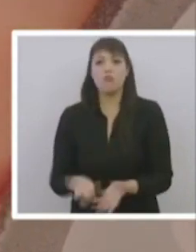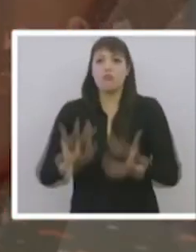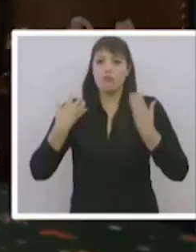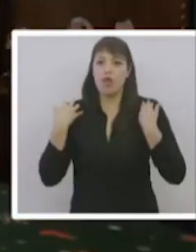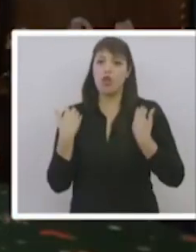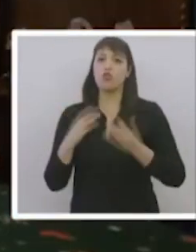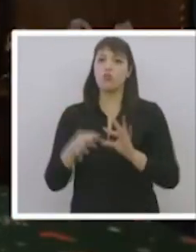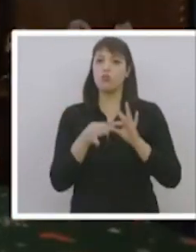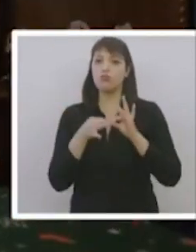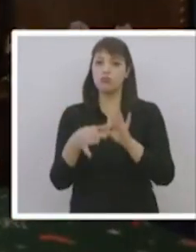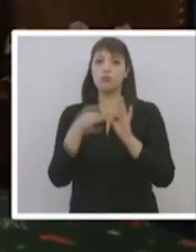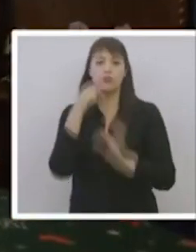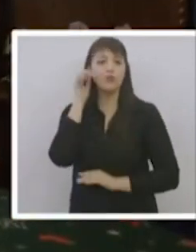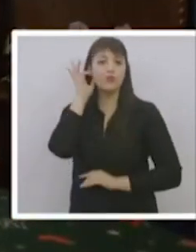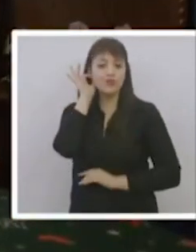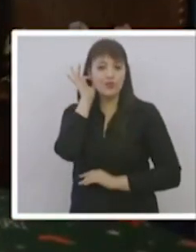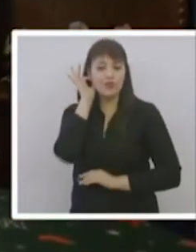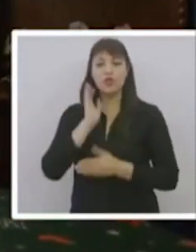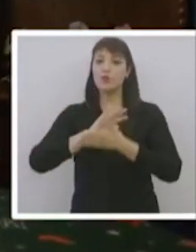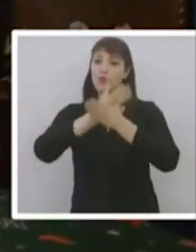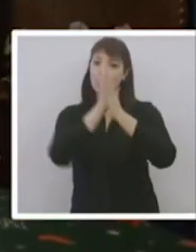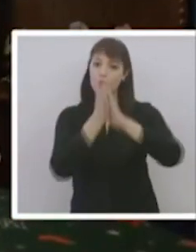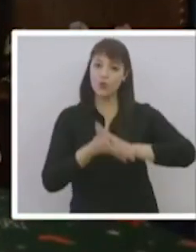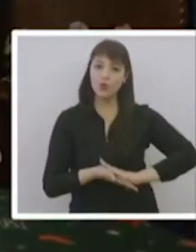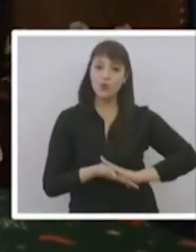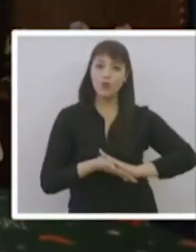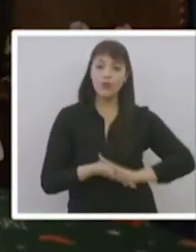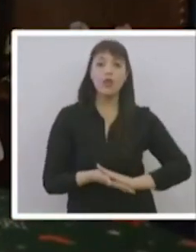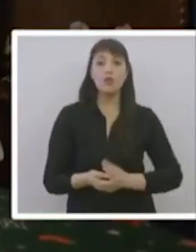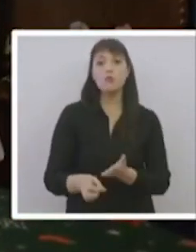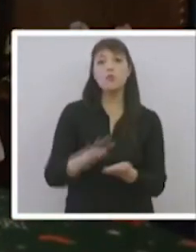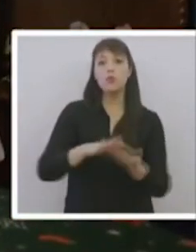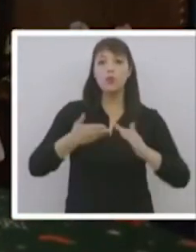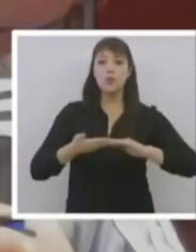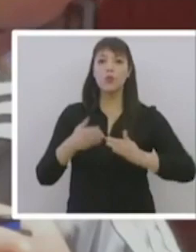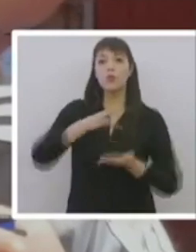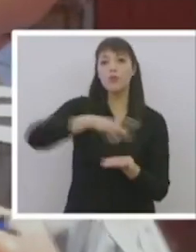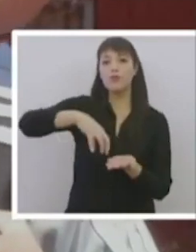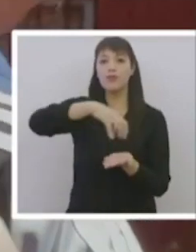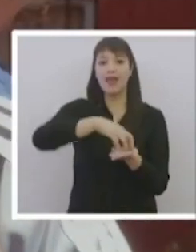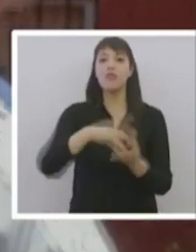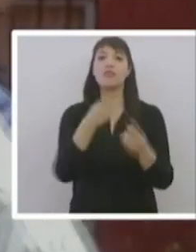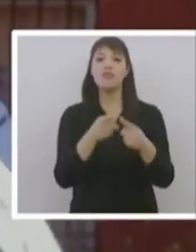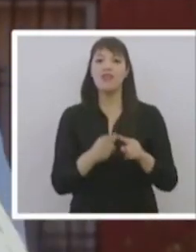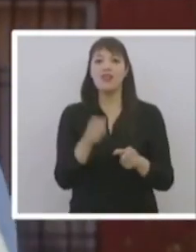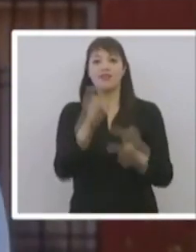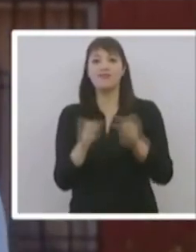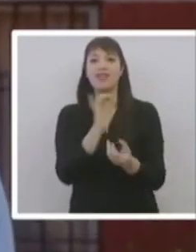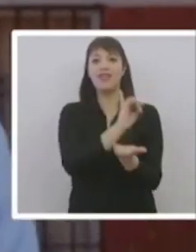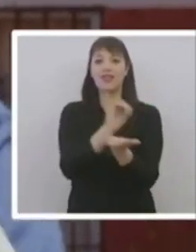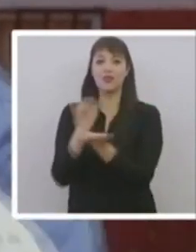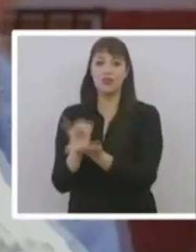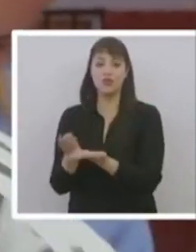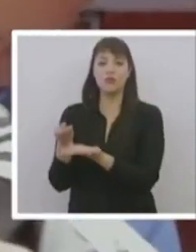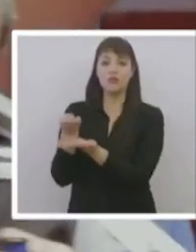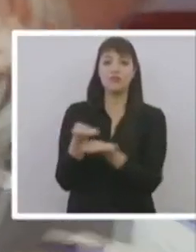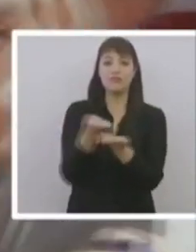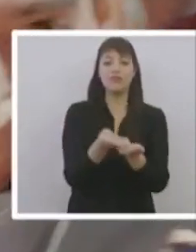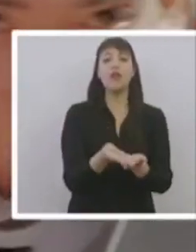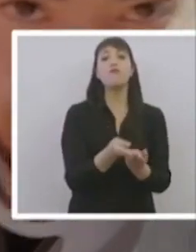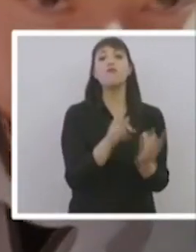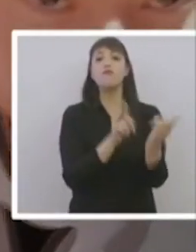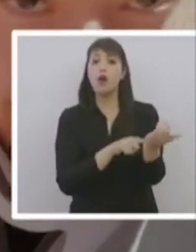trabajado junto con nuestra seremia de vivienda, que también ha hecho bastantes esfuerzos para poder cumplir los tiempos señalados,